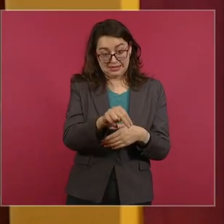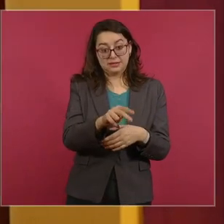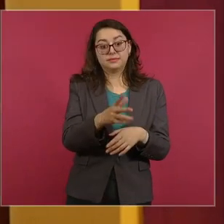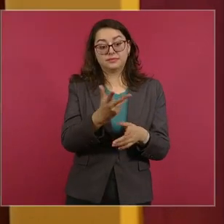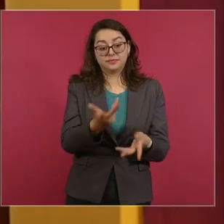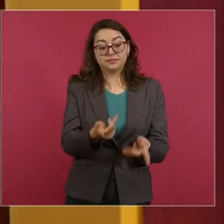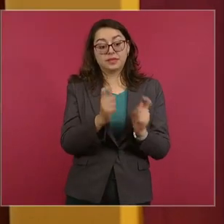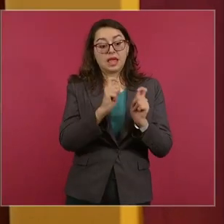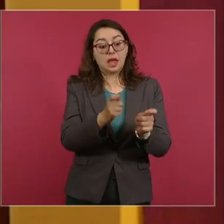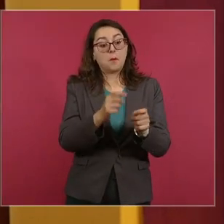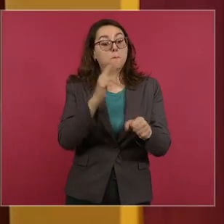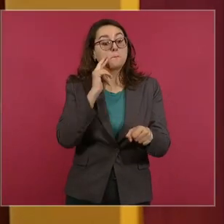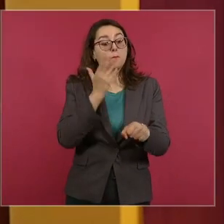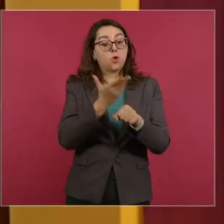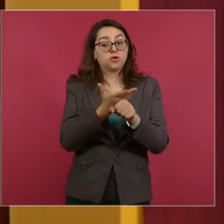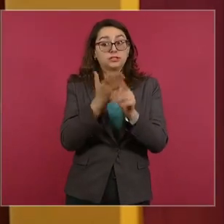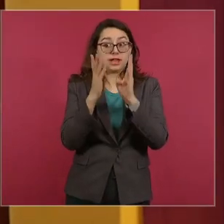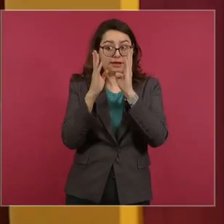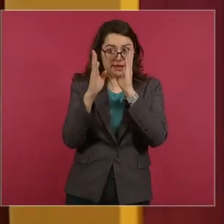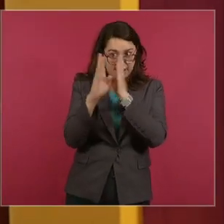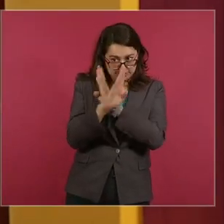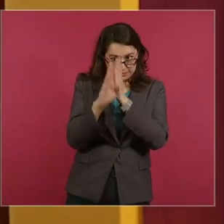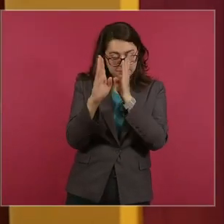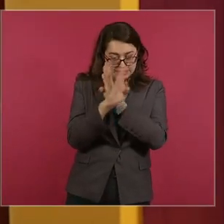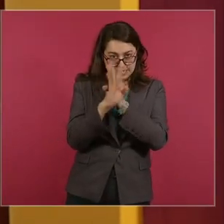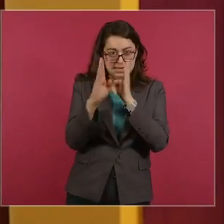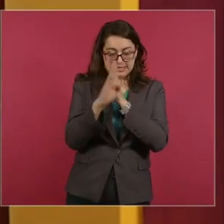organismo encargado del espionaje del gobierno